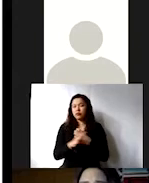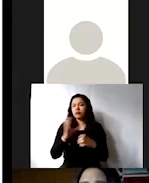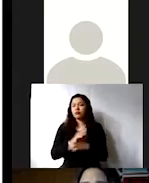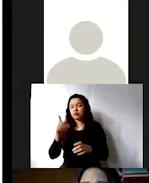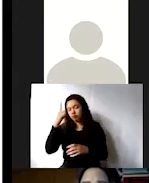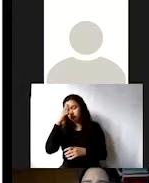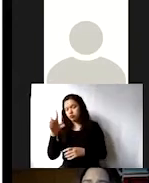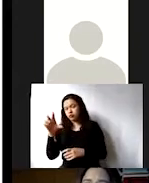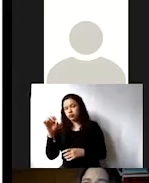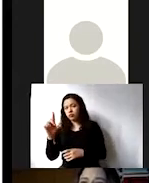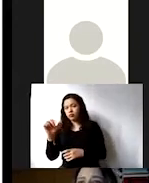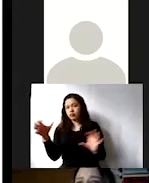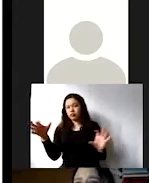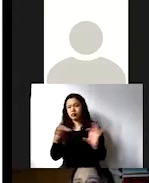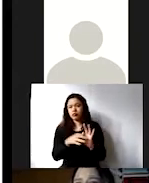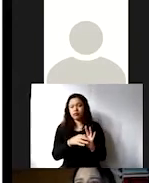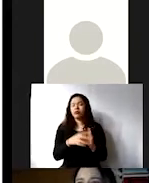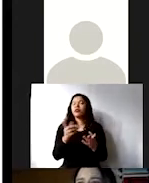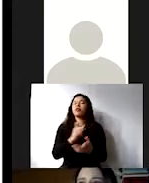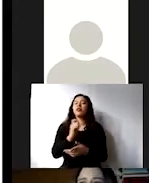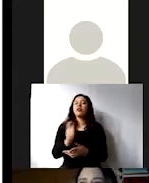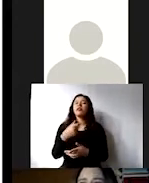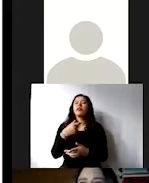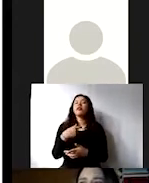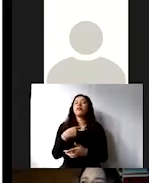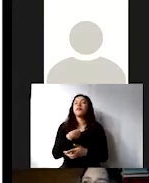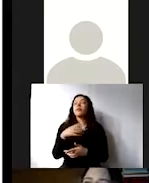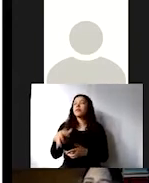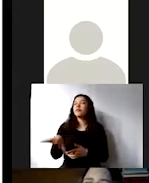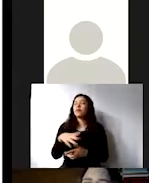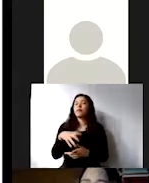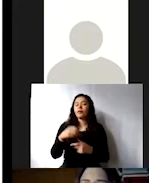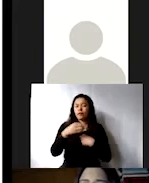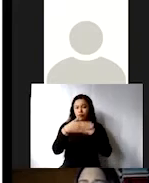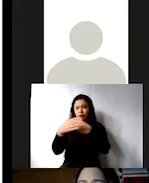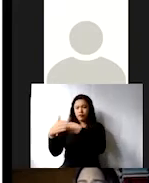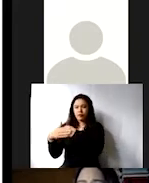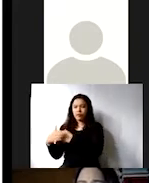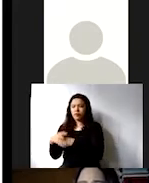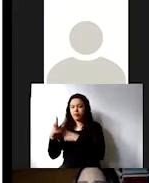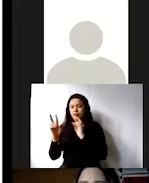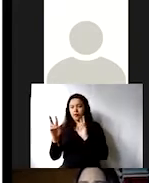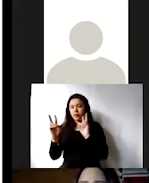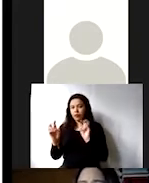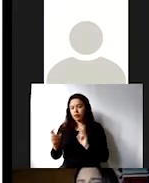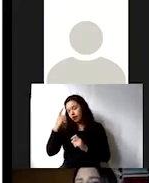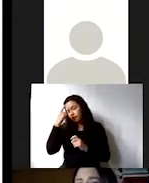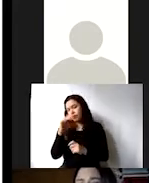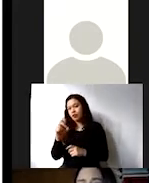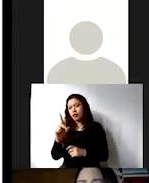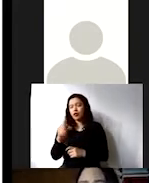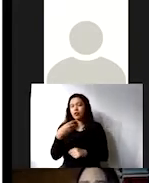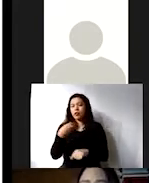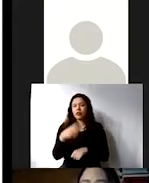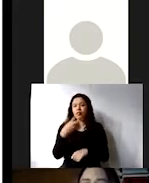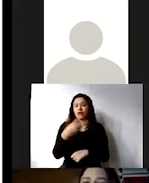a los ODS, es decir, yo quiero buscar convocatorias que se relacionen específicamente a temas de ODS 2 sobre